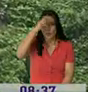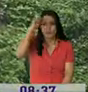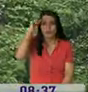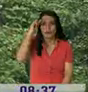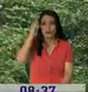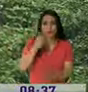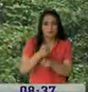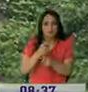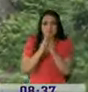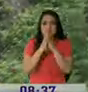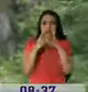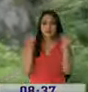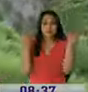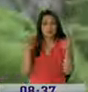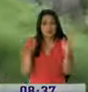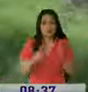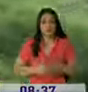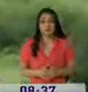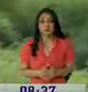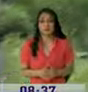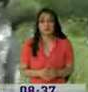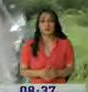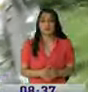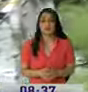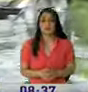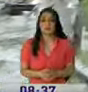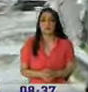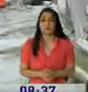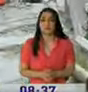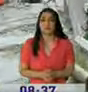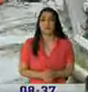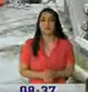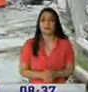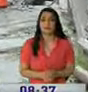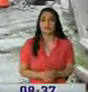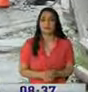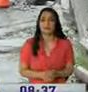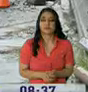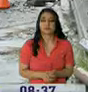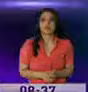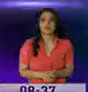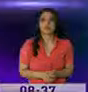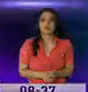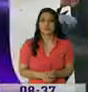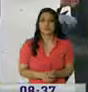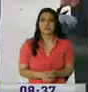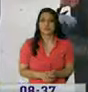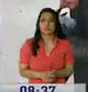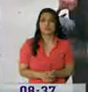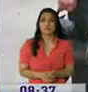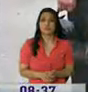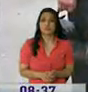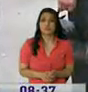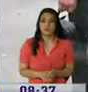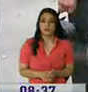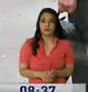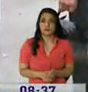lo que esperan una pronta solución, informó Priscila Cadena.